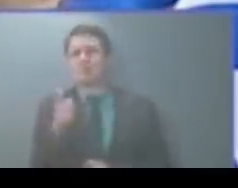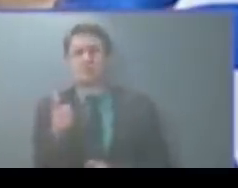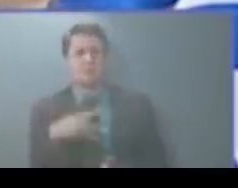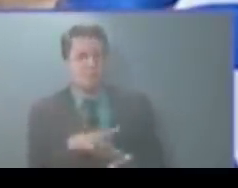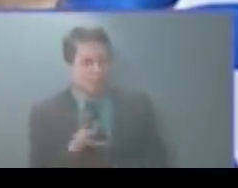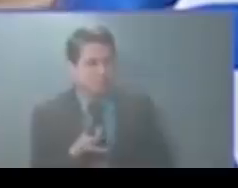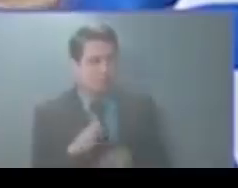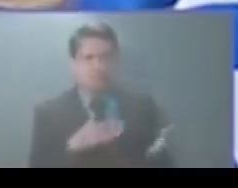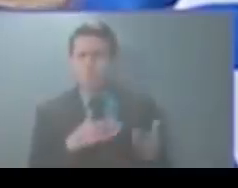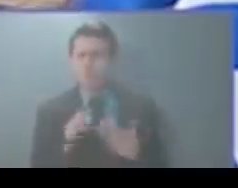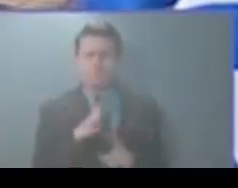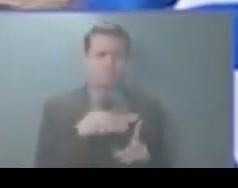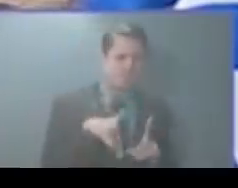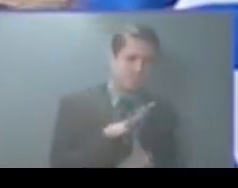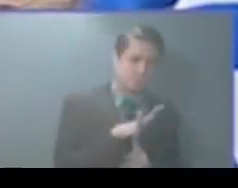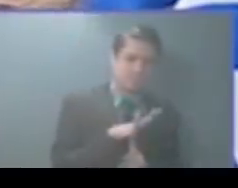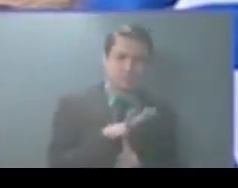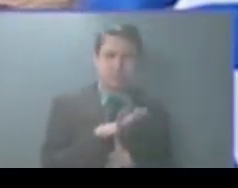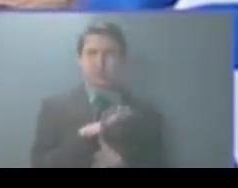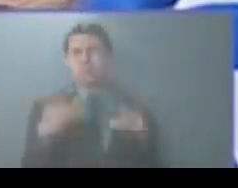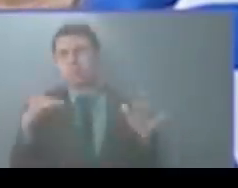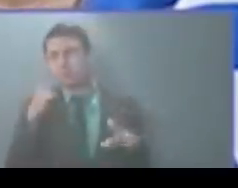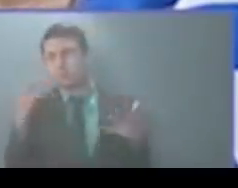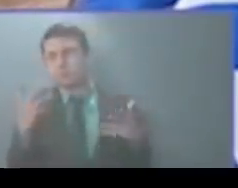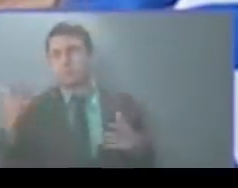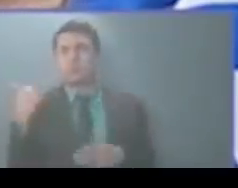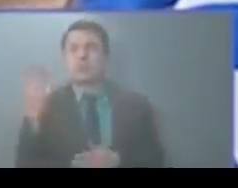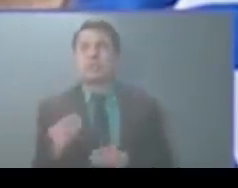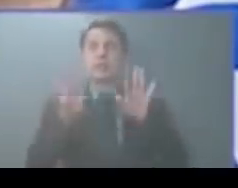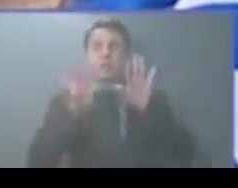no digamos en circunstancias como las que se habrían dado el día 9 de febrero.